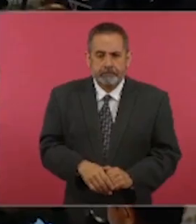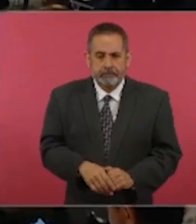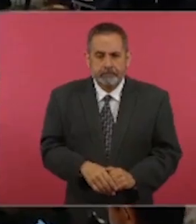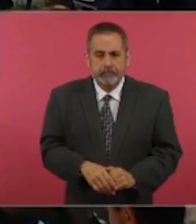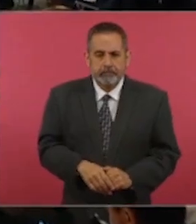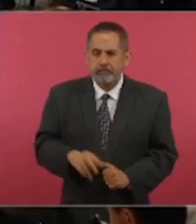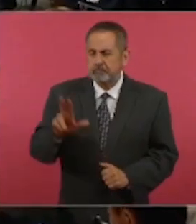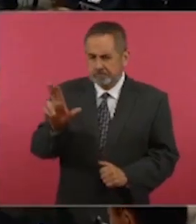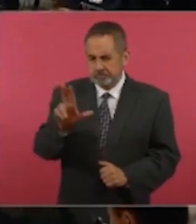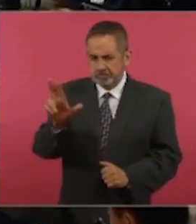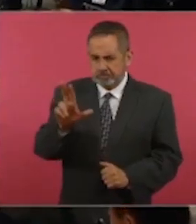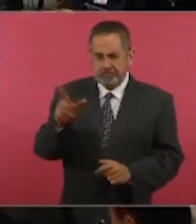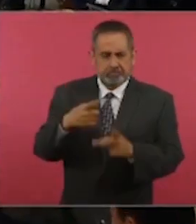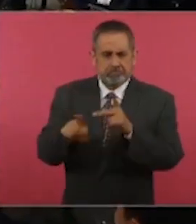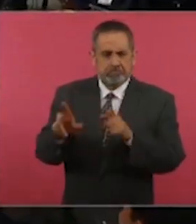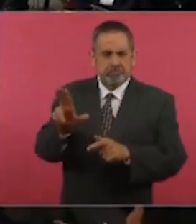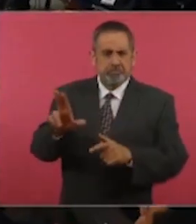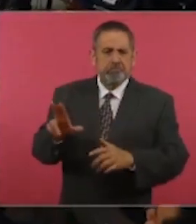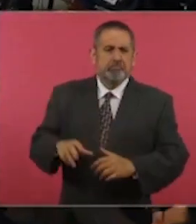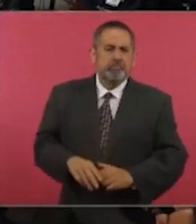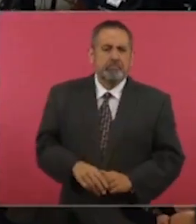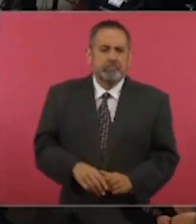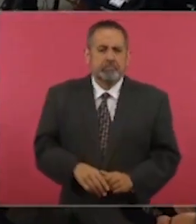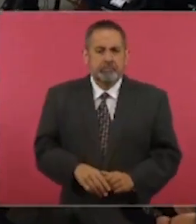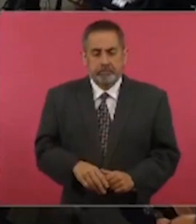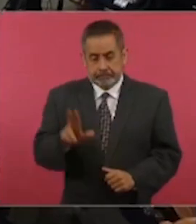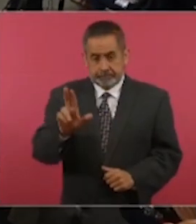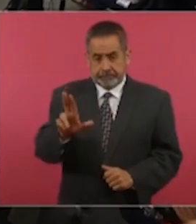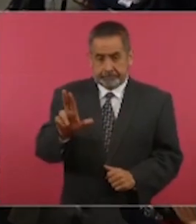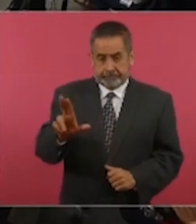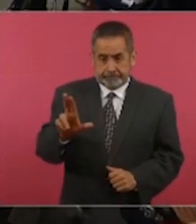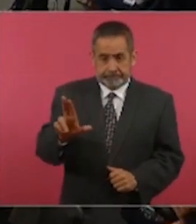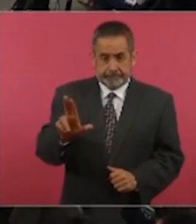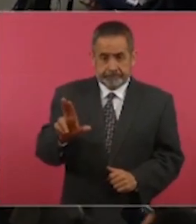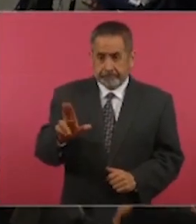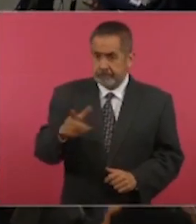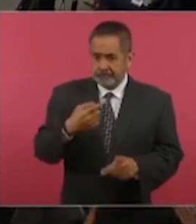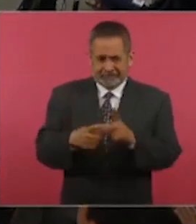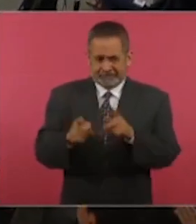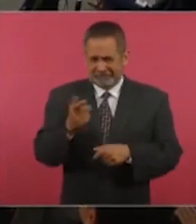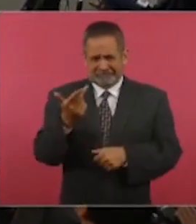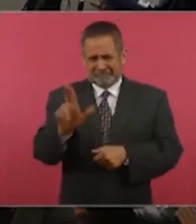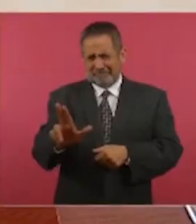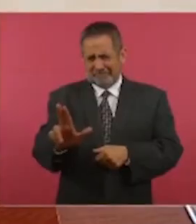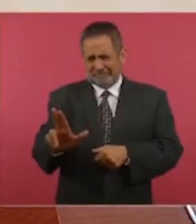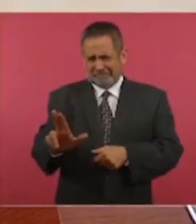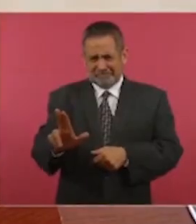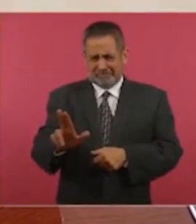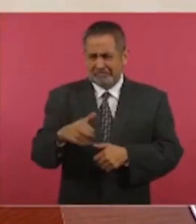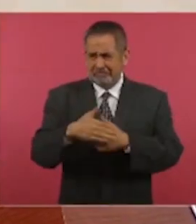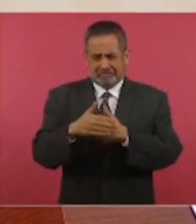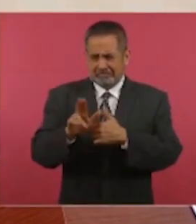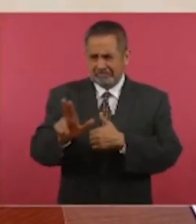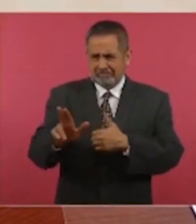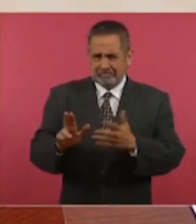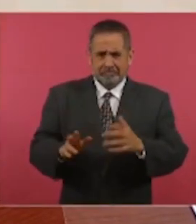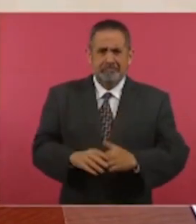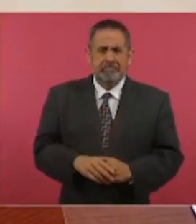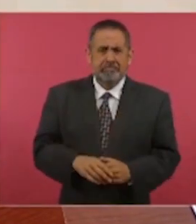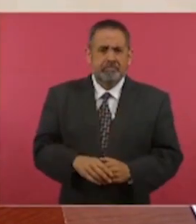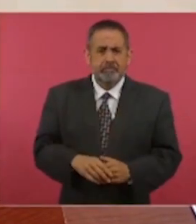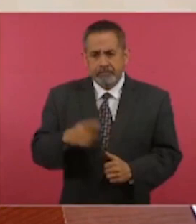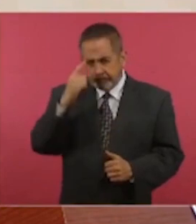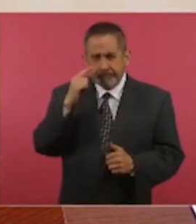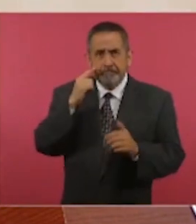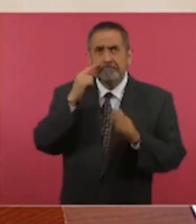Bueno, el martes. Entonces, este martes. Ya, el próximo, ¿sí? Serían entonces… el próximo, para